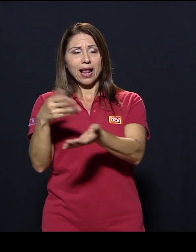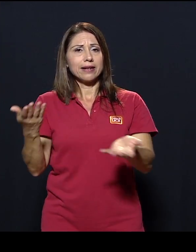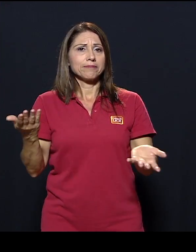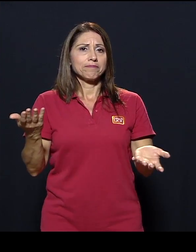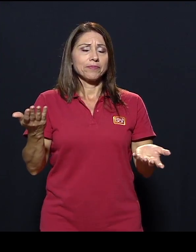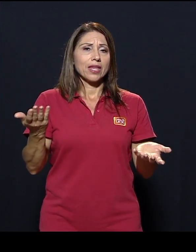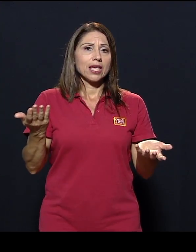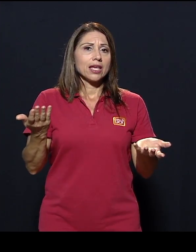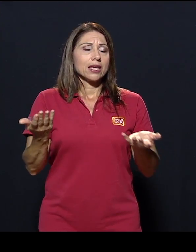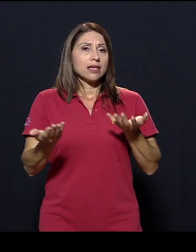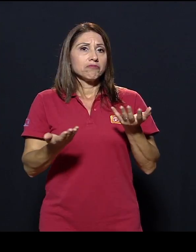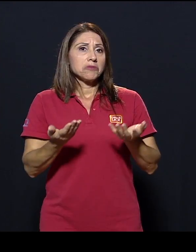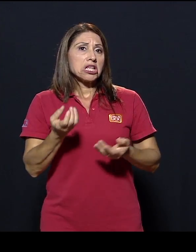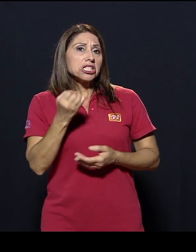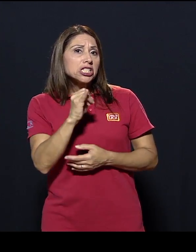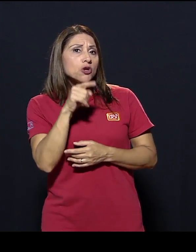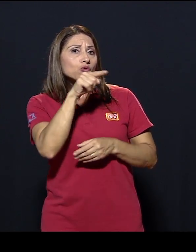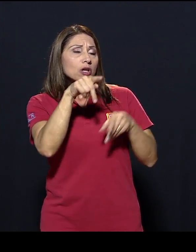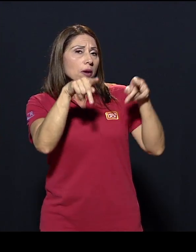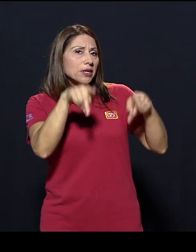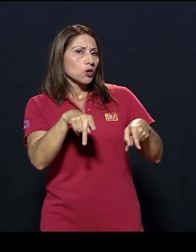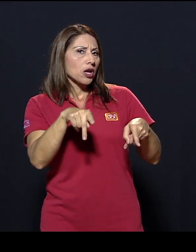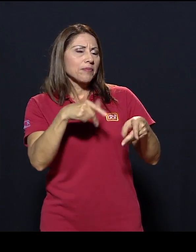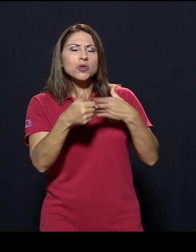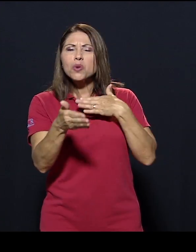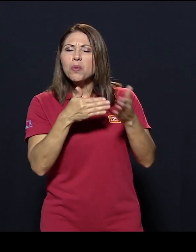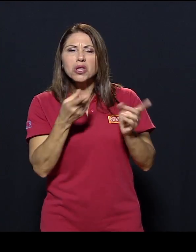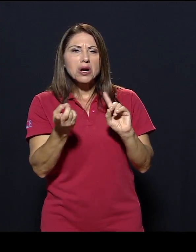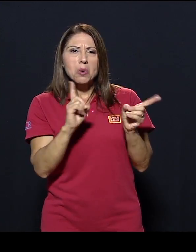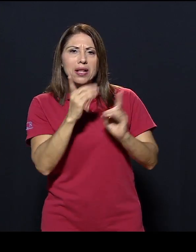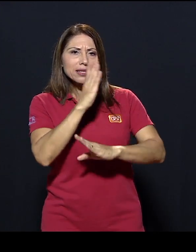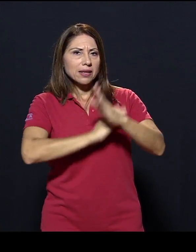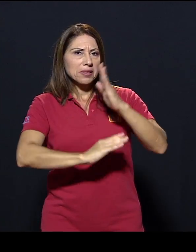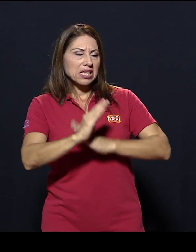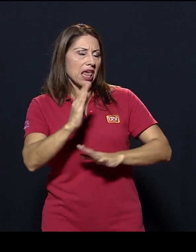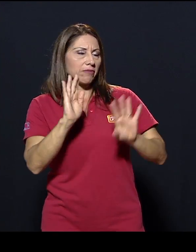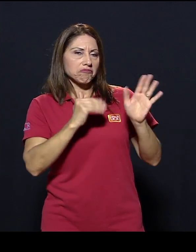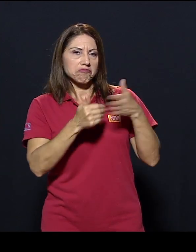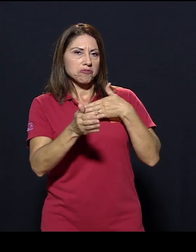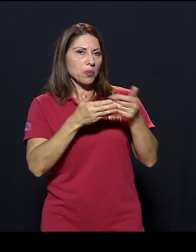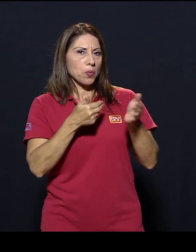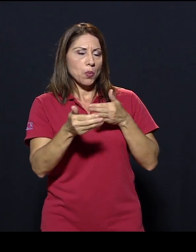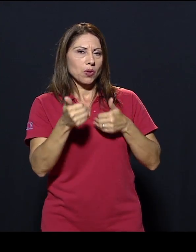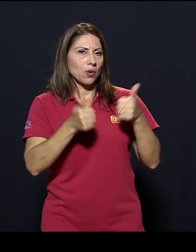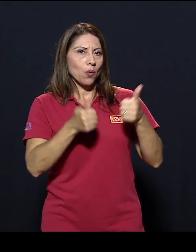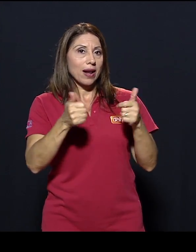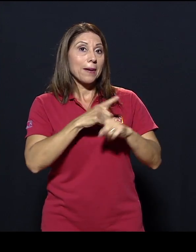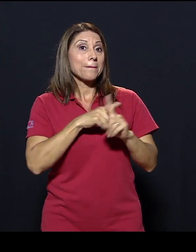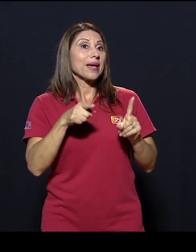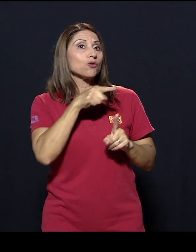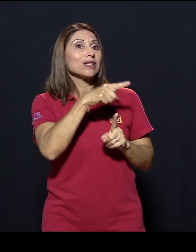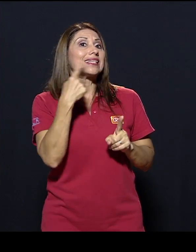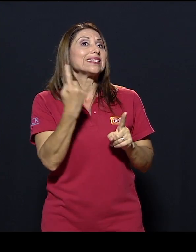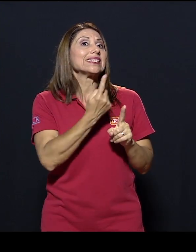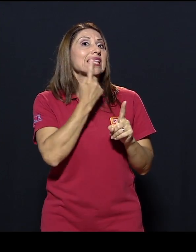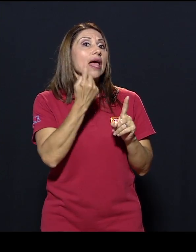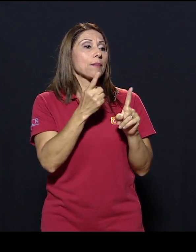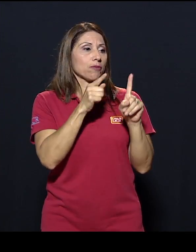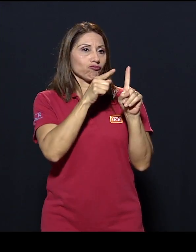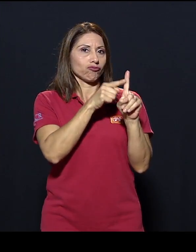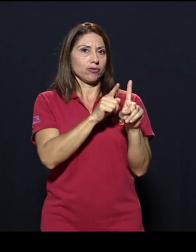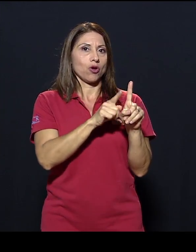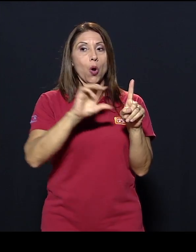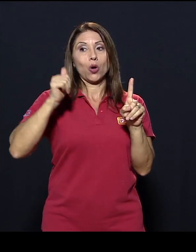hospital, y digamos, si sos una persona, independientemente de la discapacidad que tenés, pero siempre